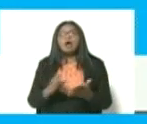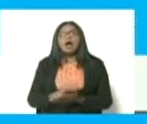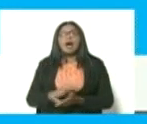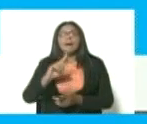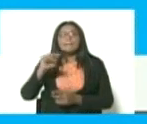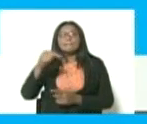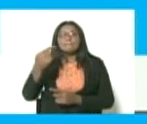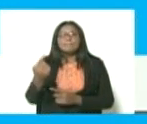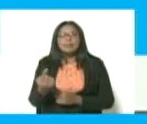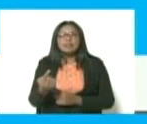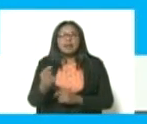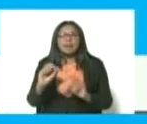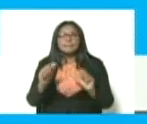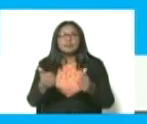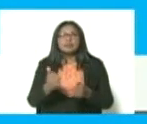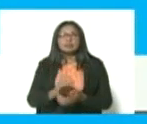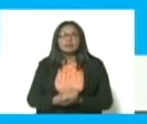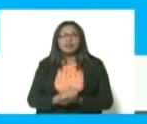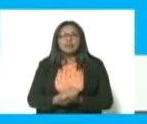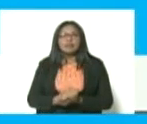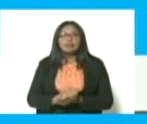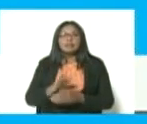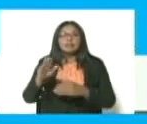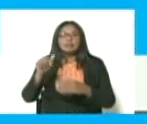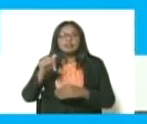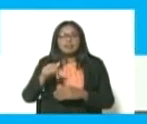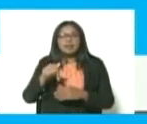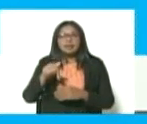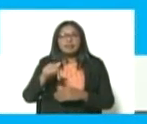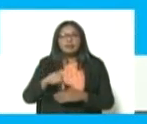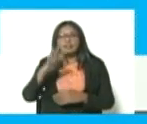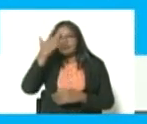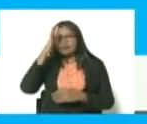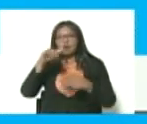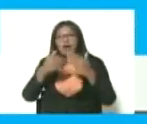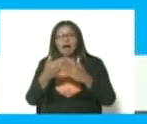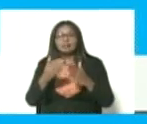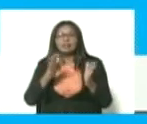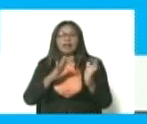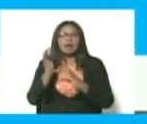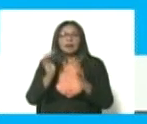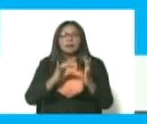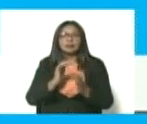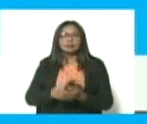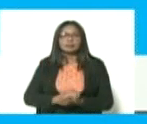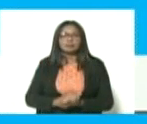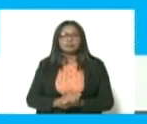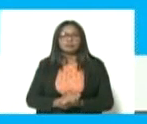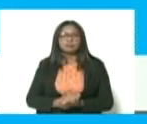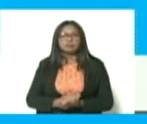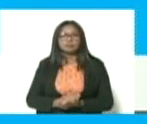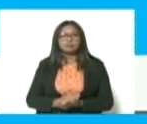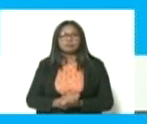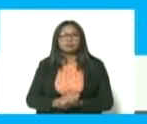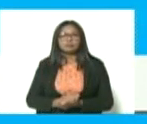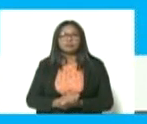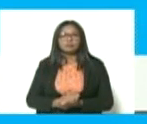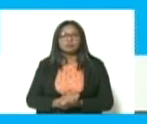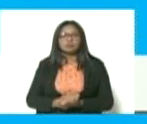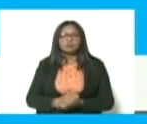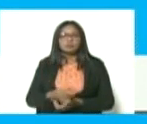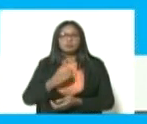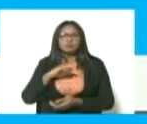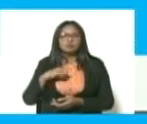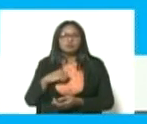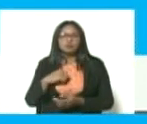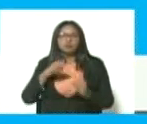abril para la llegada de 10 millones de vacunas de la Sputnik V. Estamos estudiando unas